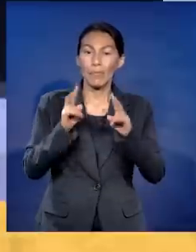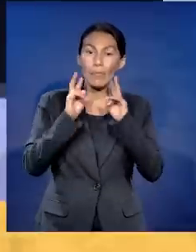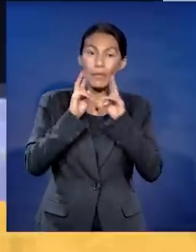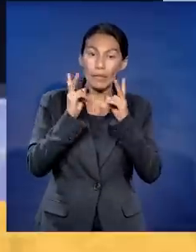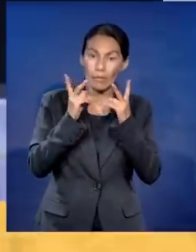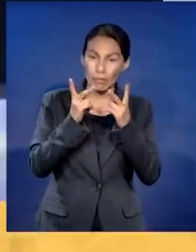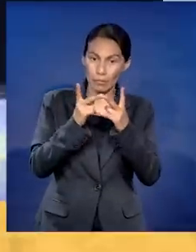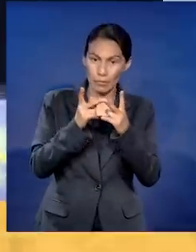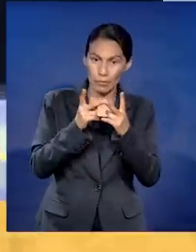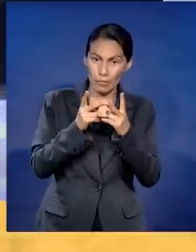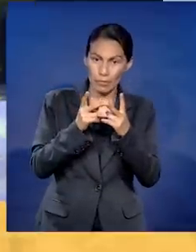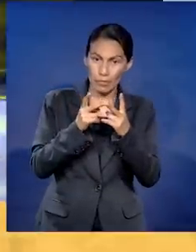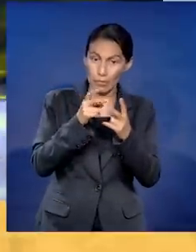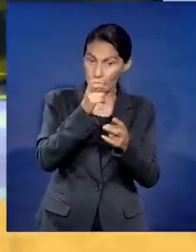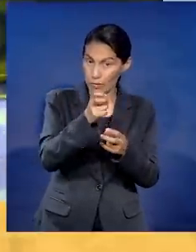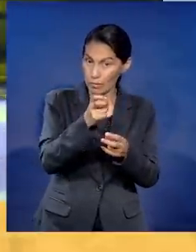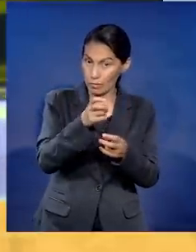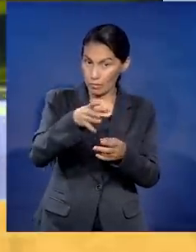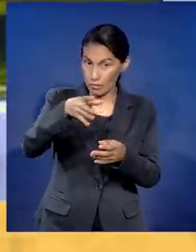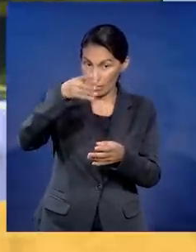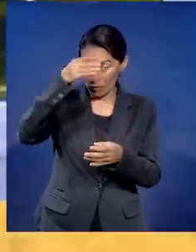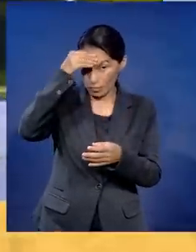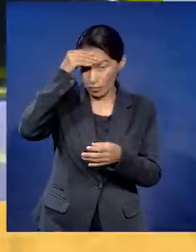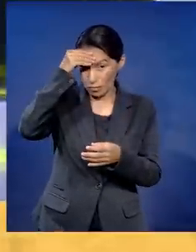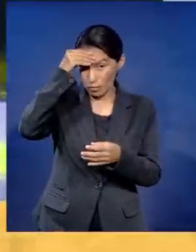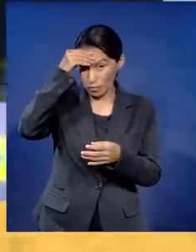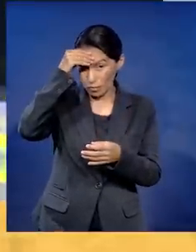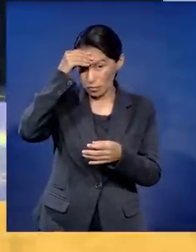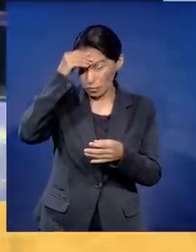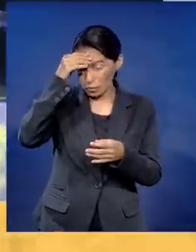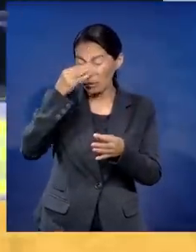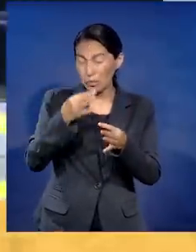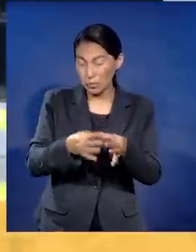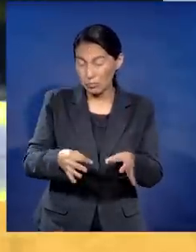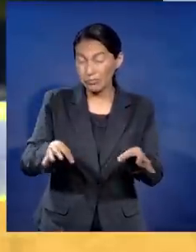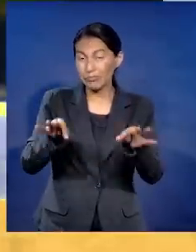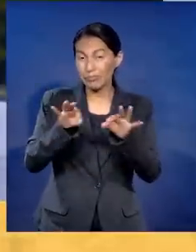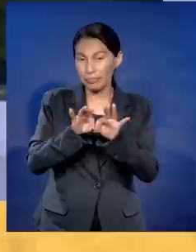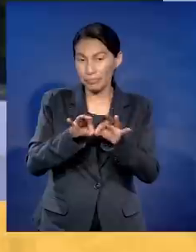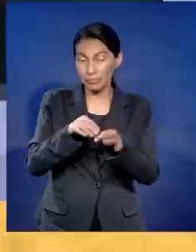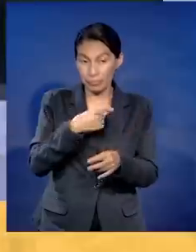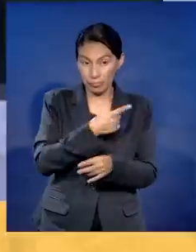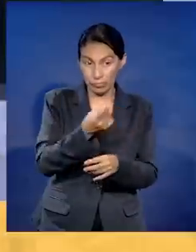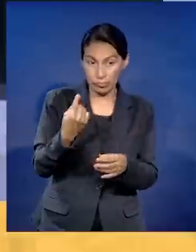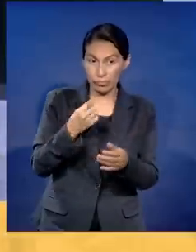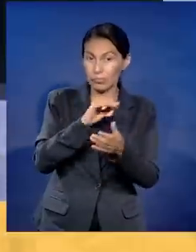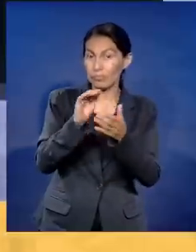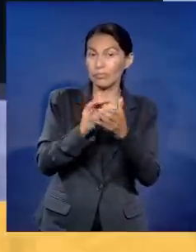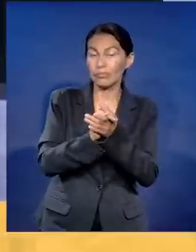es que de ese contexto del apóstol Pedro podemos extraer lecciones importantes para nuestros matrimonios.